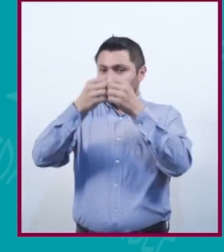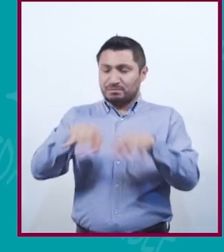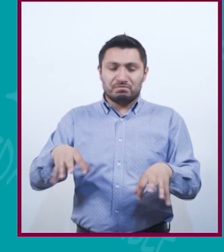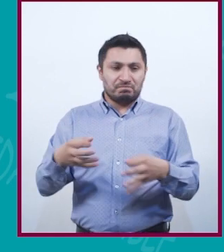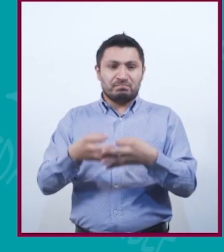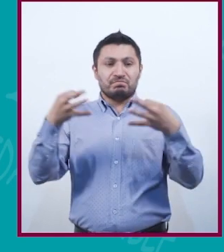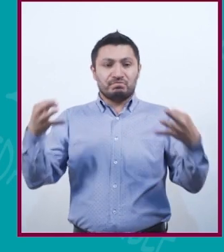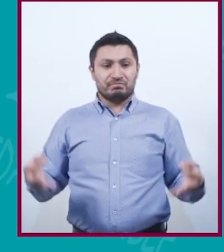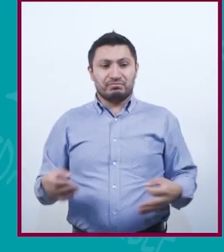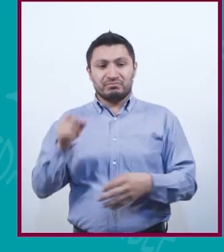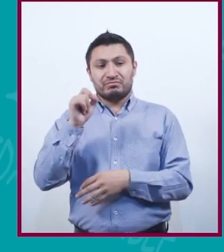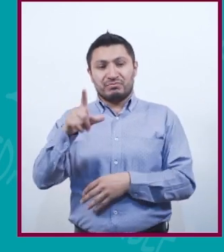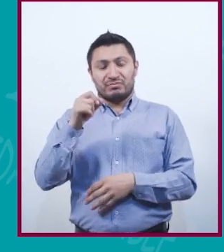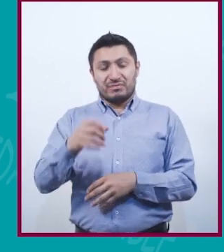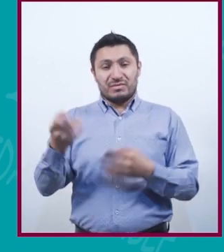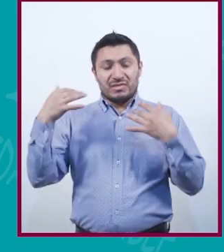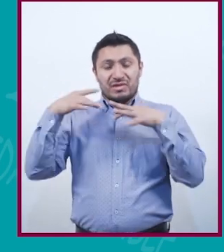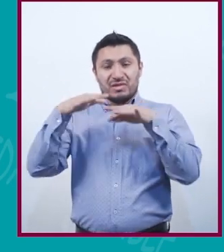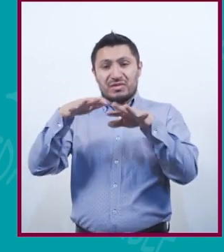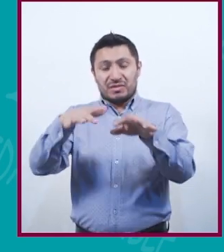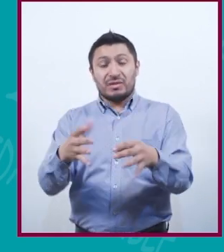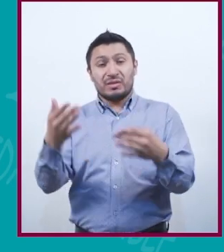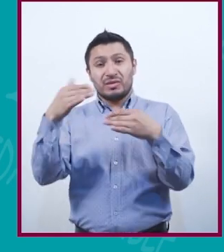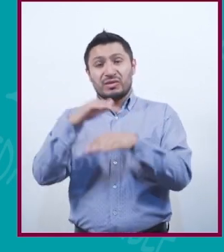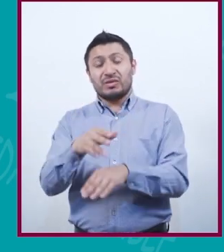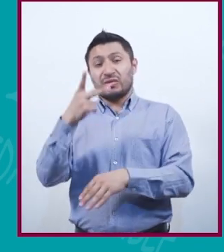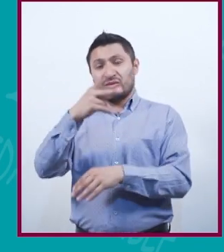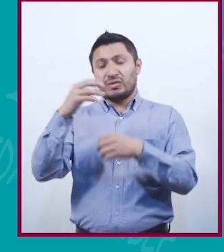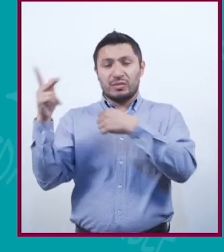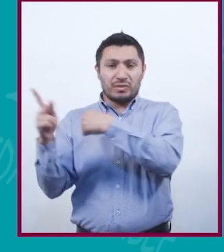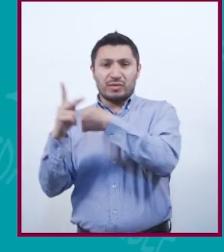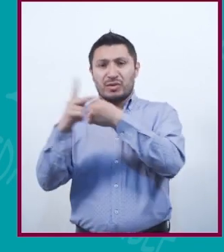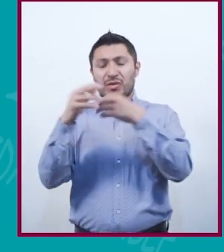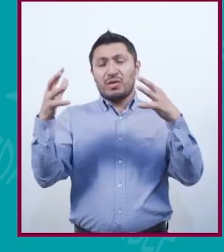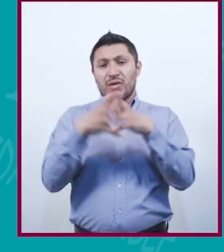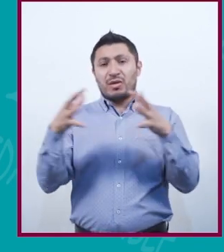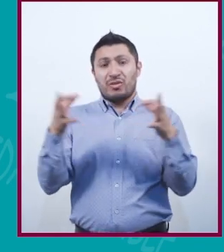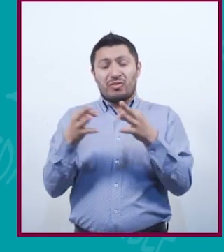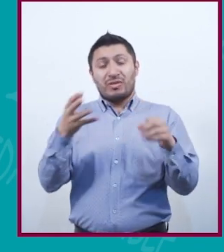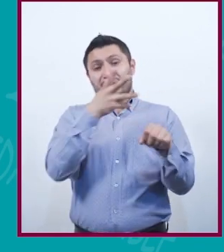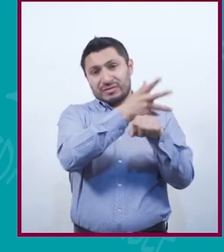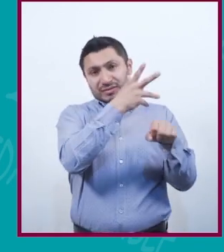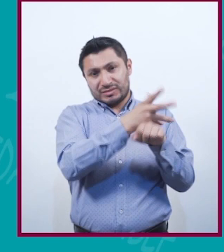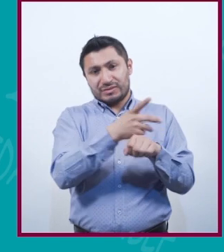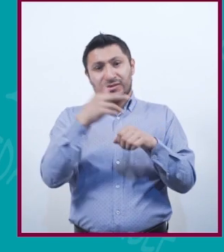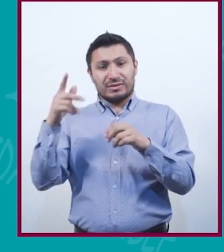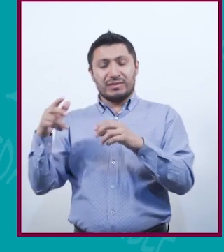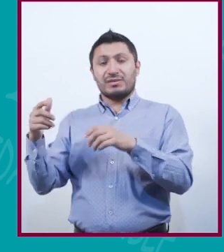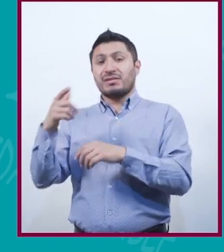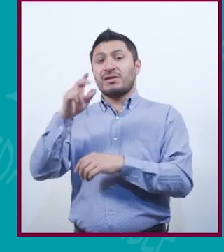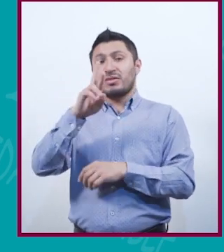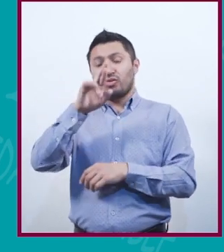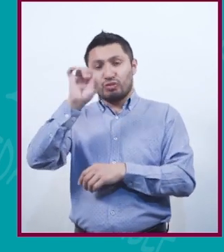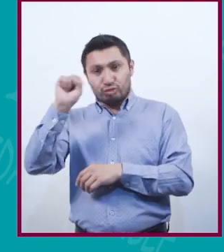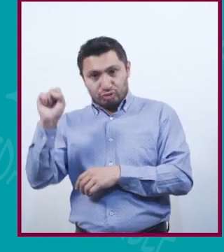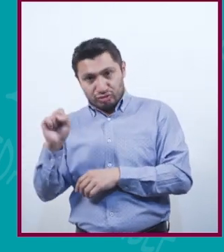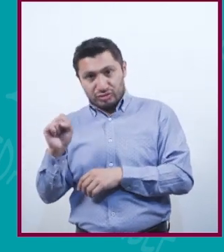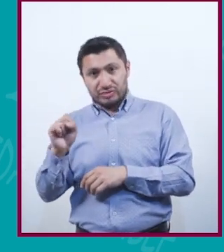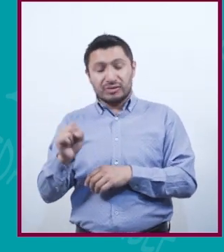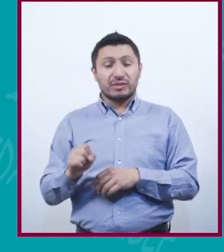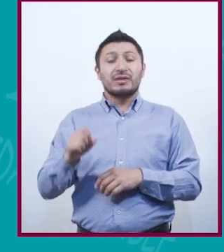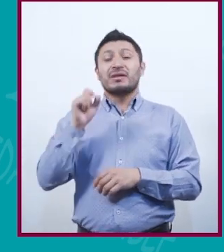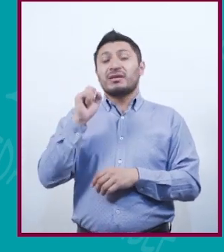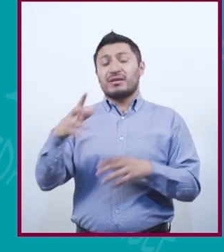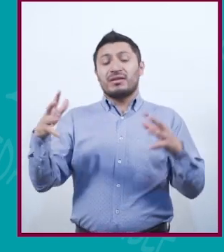Bretaña perdieron terreno e influencia frente a las dos superpotencias de la Guerra Fría, Estados Unidos y la Unión